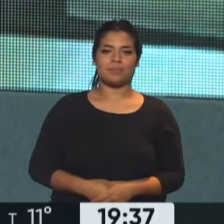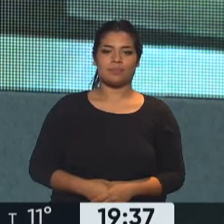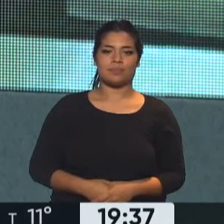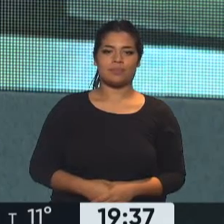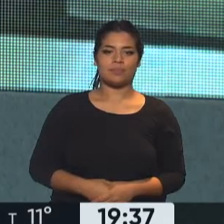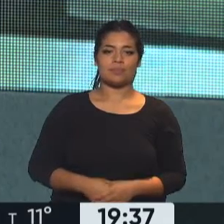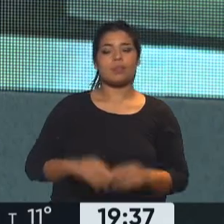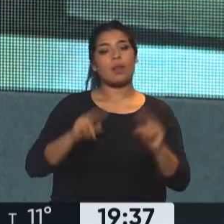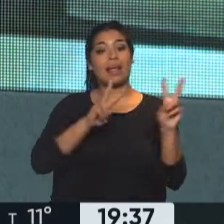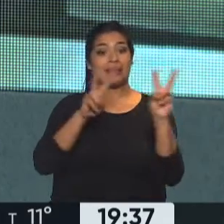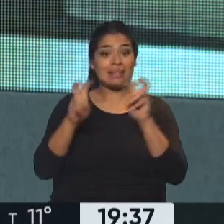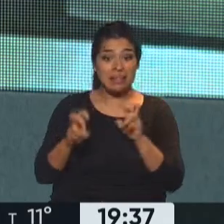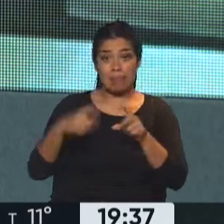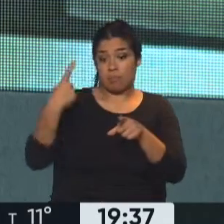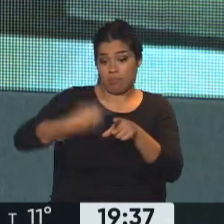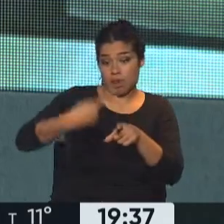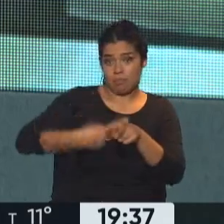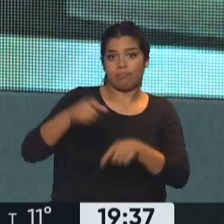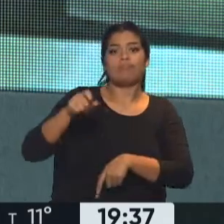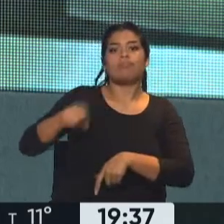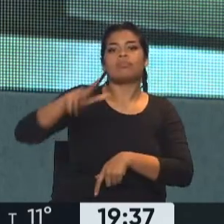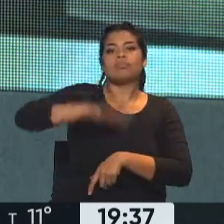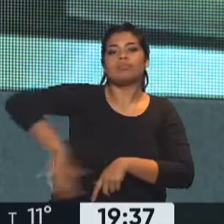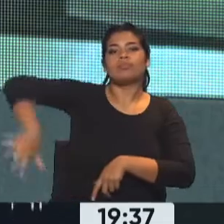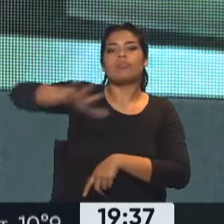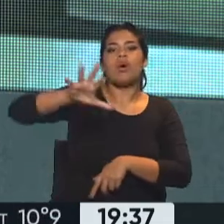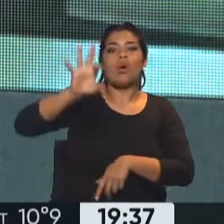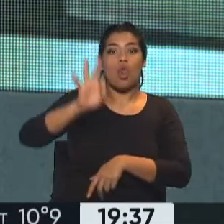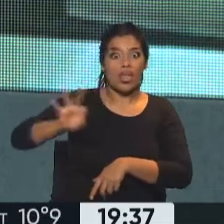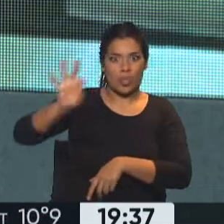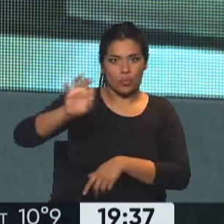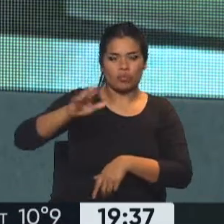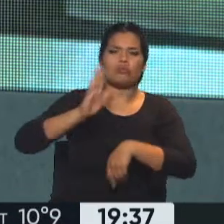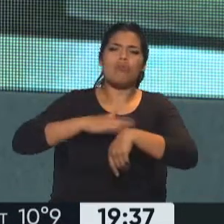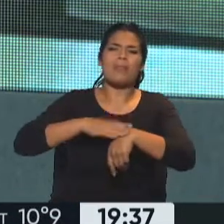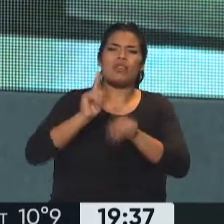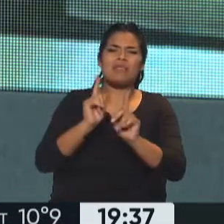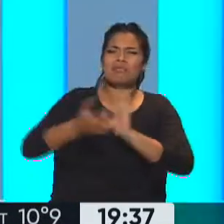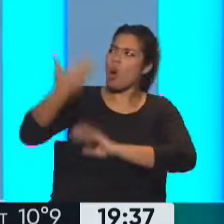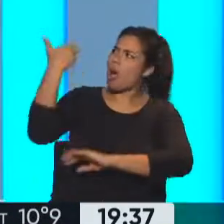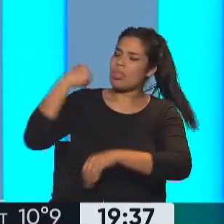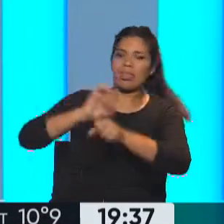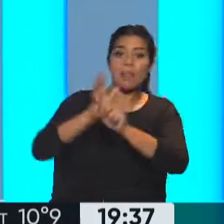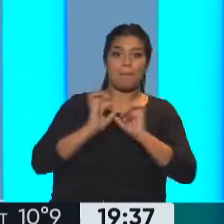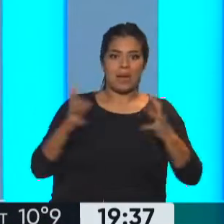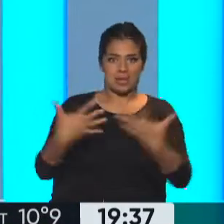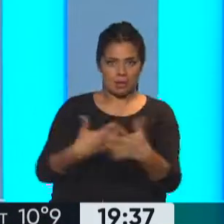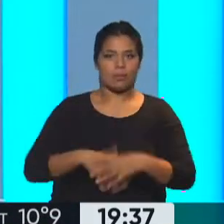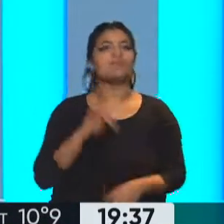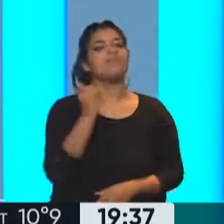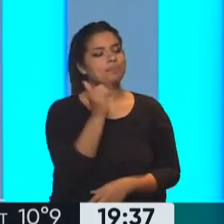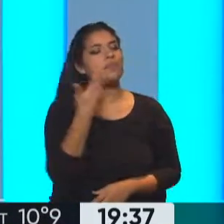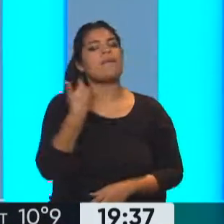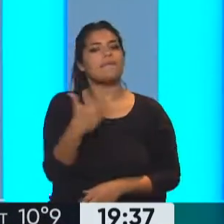Tema fiesta de cumpleaños en Olivos durante la pandemia. ¿Hay novedades en la justicia, Néstor Espósito? Está a un paso de